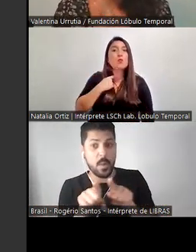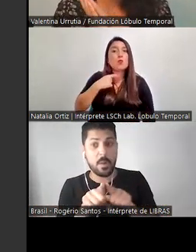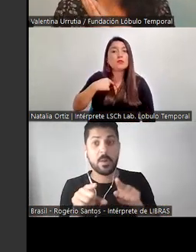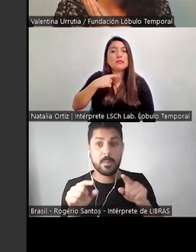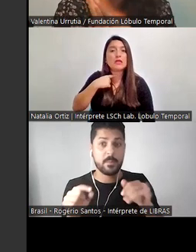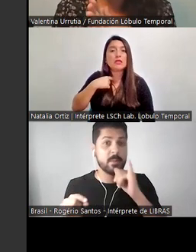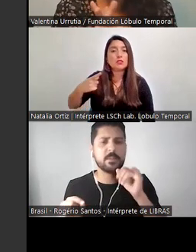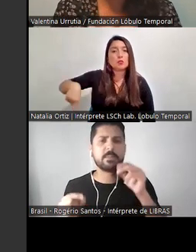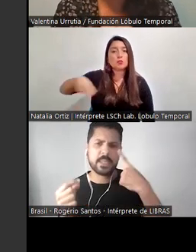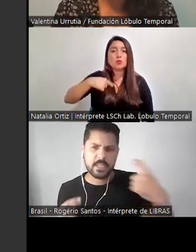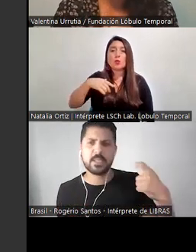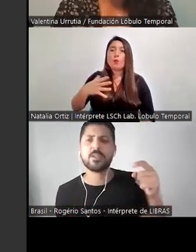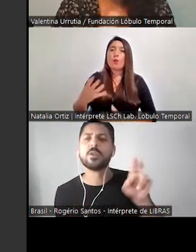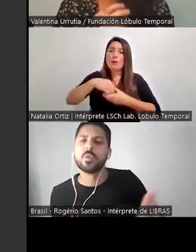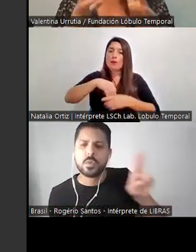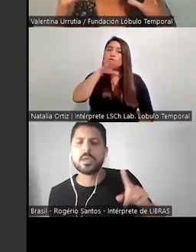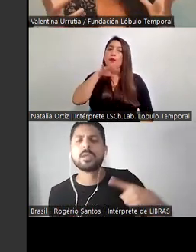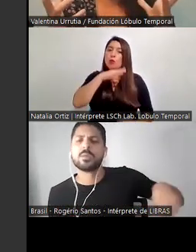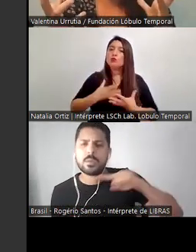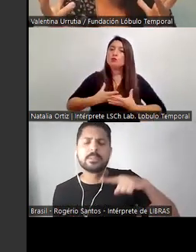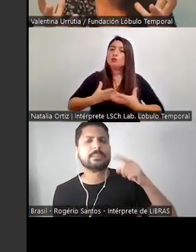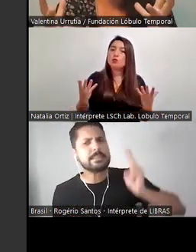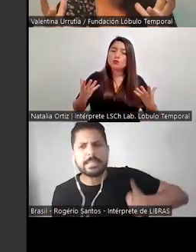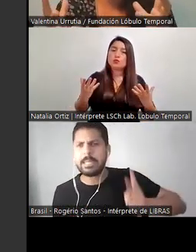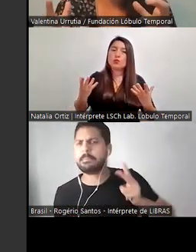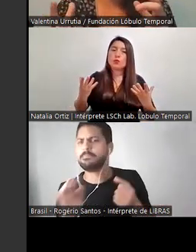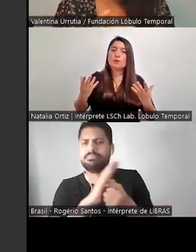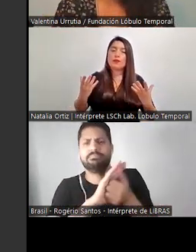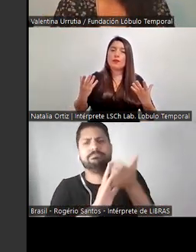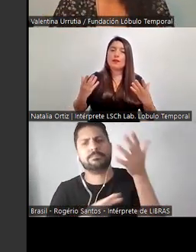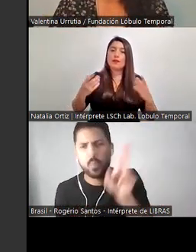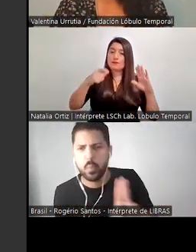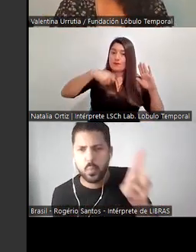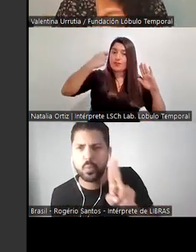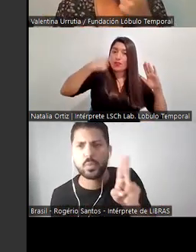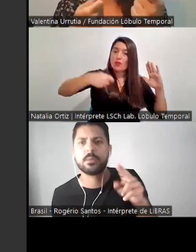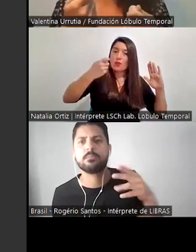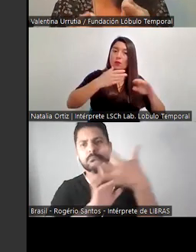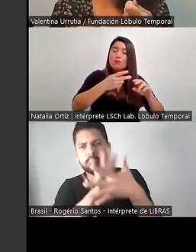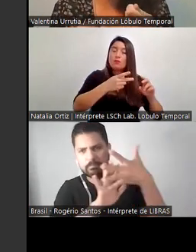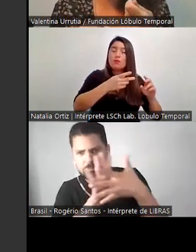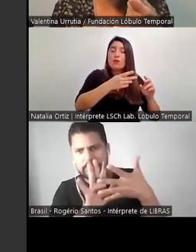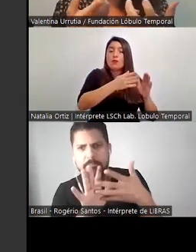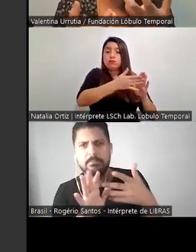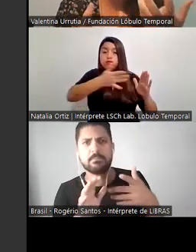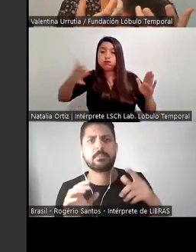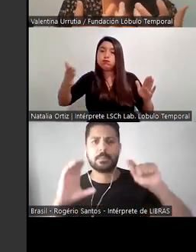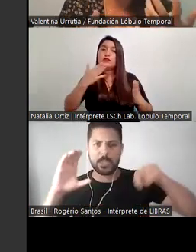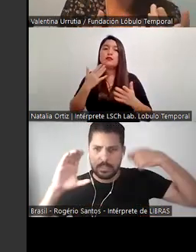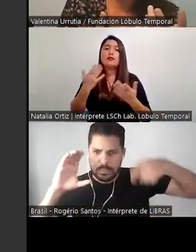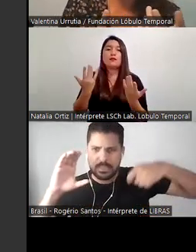también utilizamos muchísimo en la producción, ¿verdad?, de la cápsula, que tiene que ver con la imitación de los